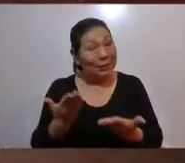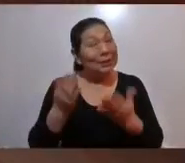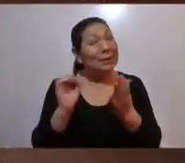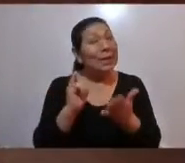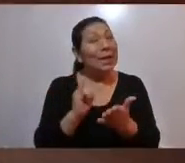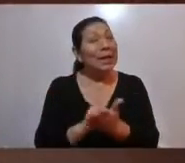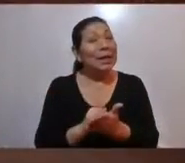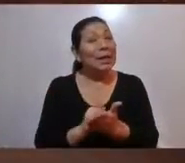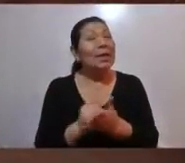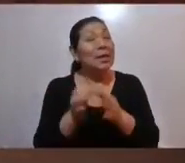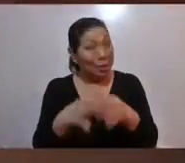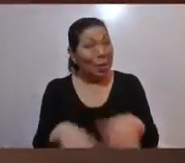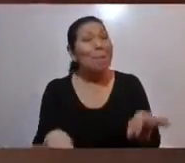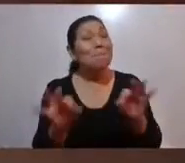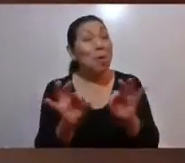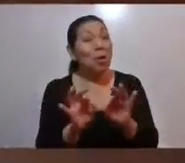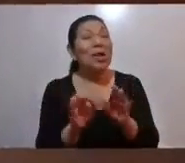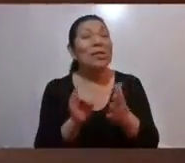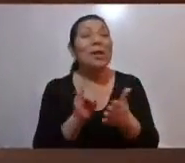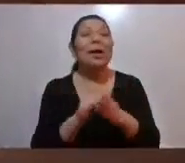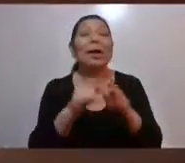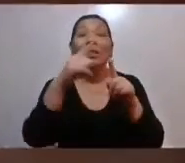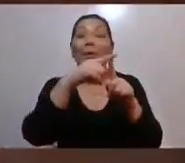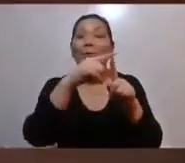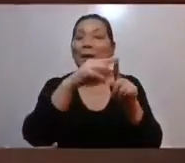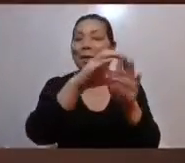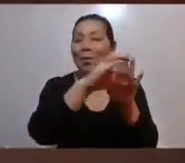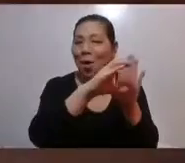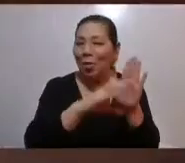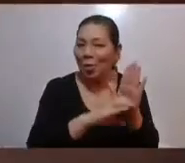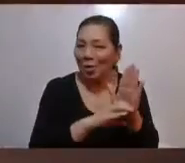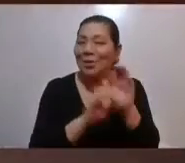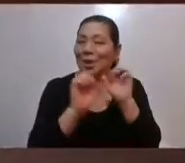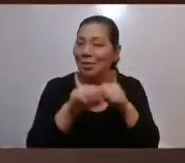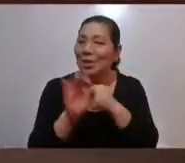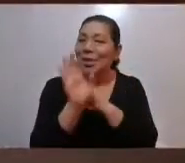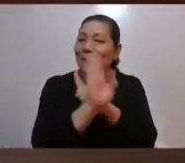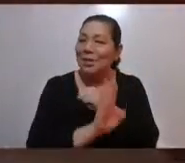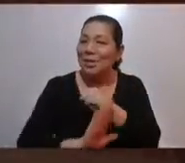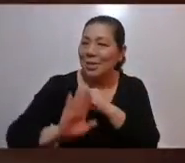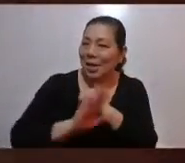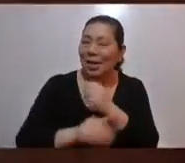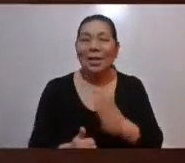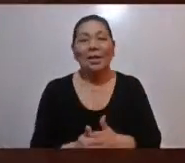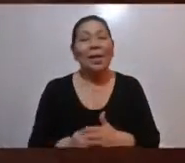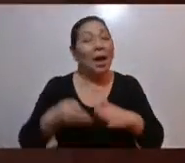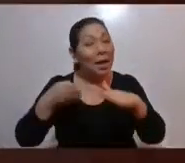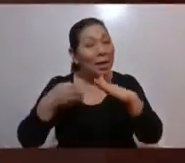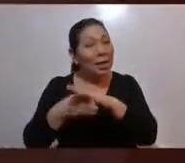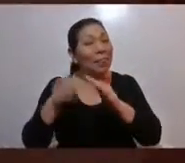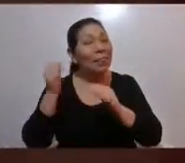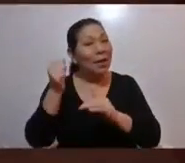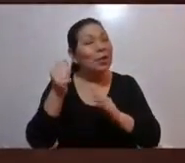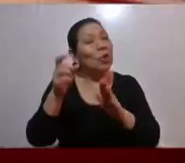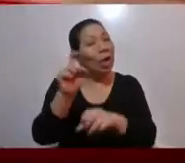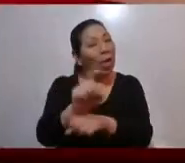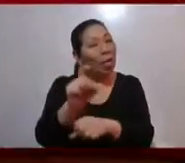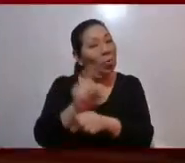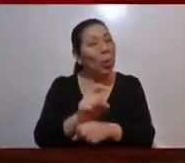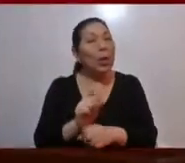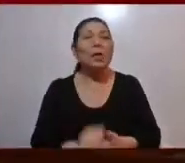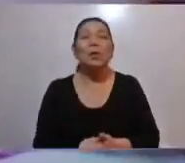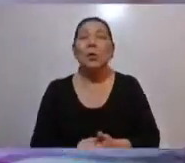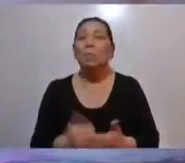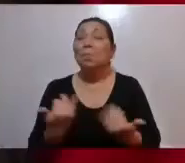esta sentencia creo que la importancia radica en que el Tribunal Constitucional garantice el efectivo acceso al derecho a